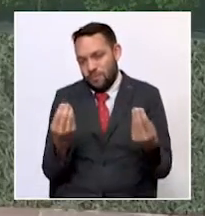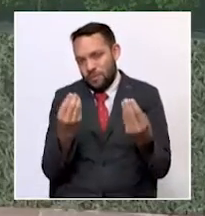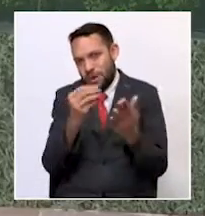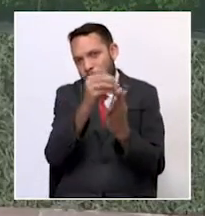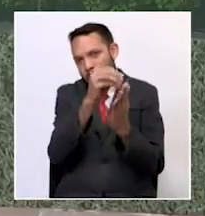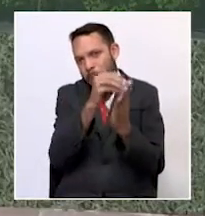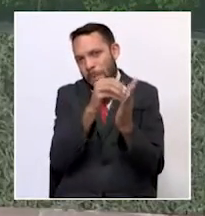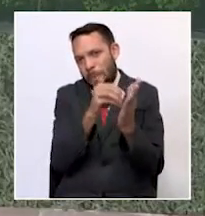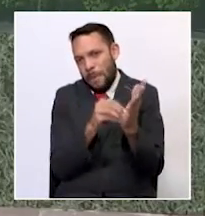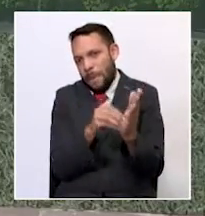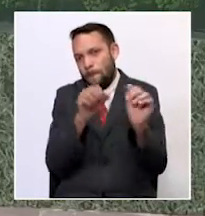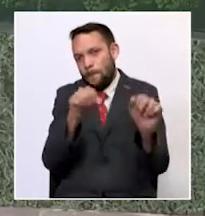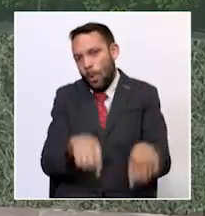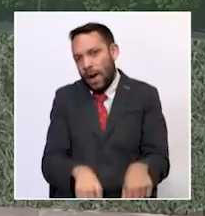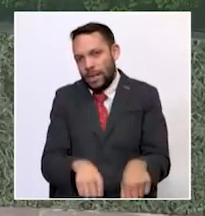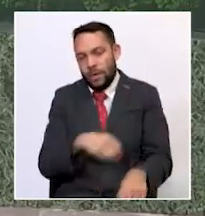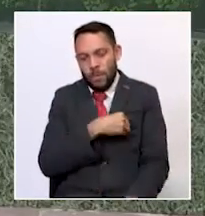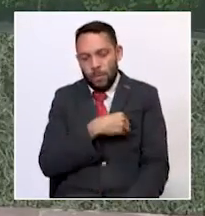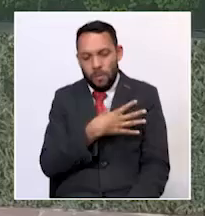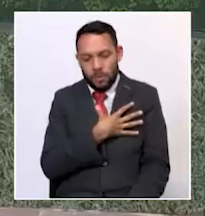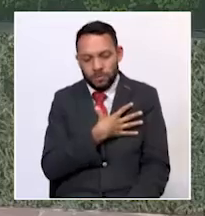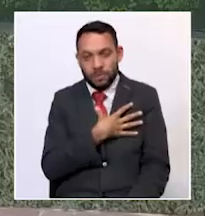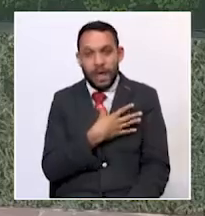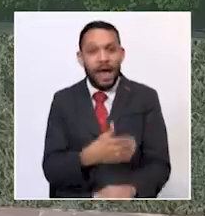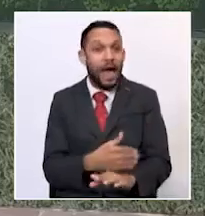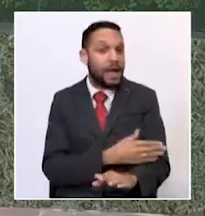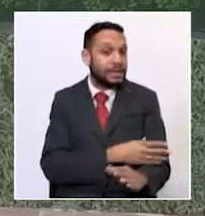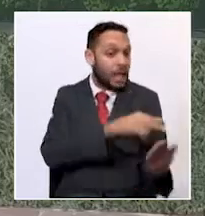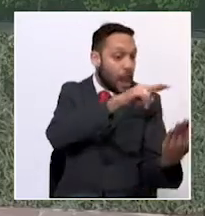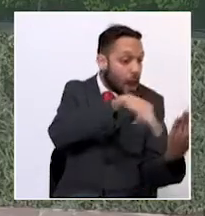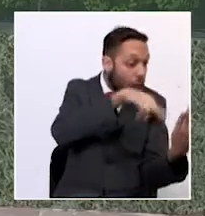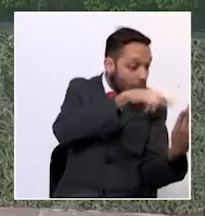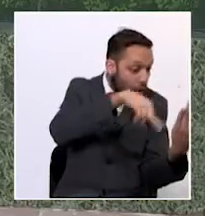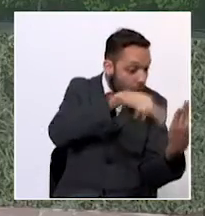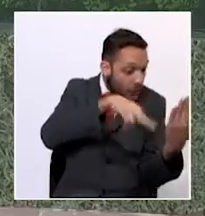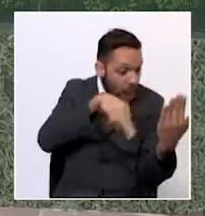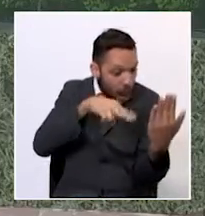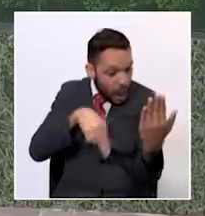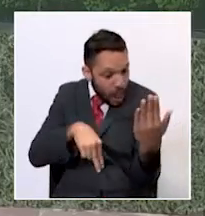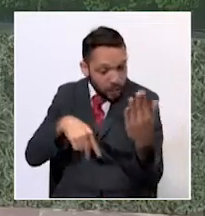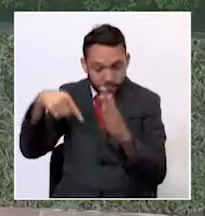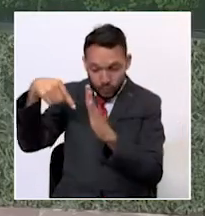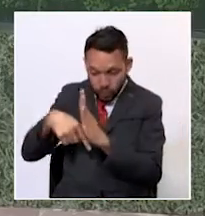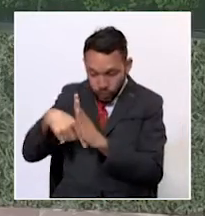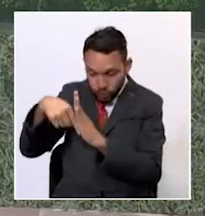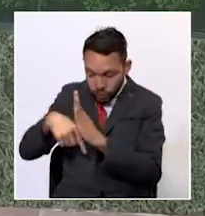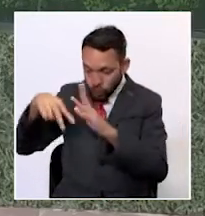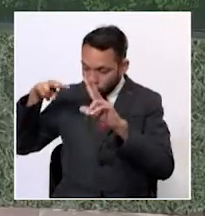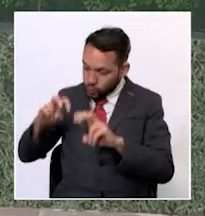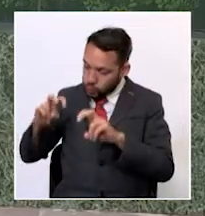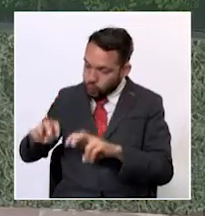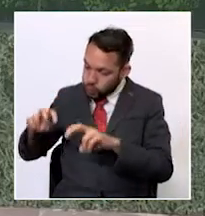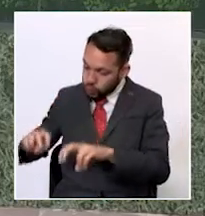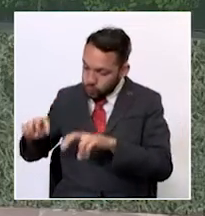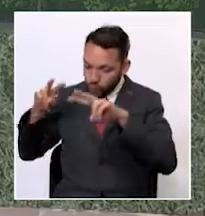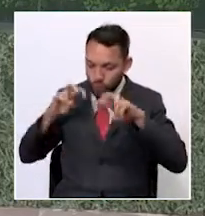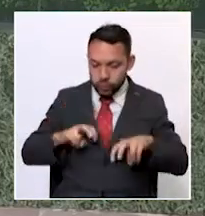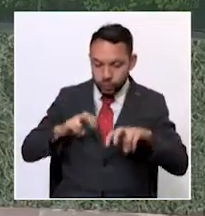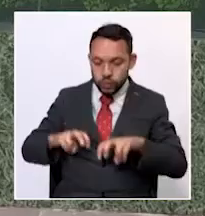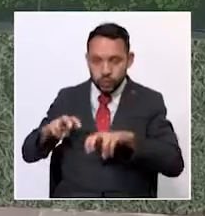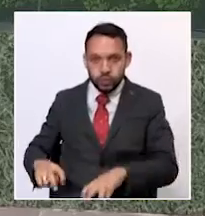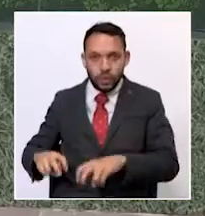muchas posibilidades. Lean hidrología médica, hidroterapia. Pueden ustedes